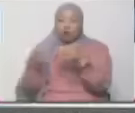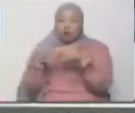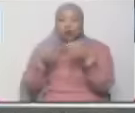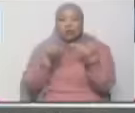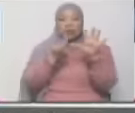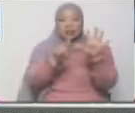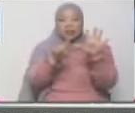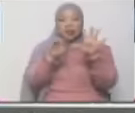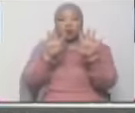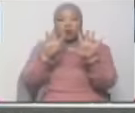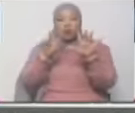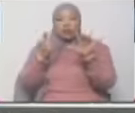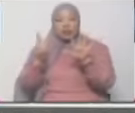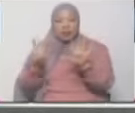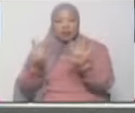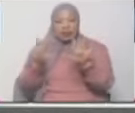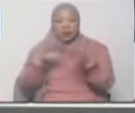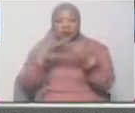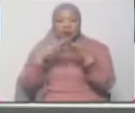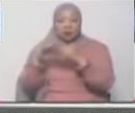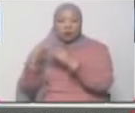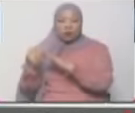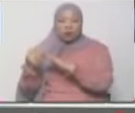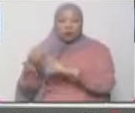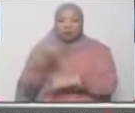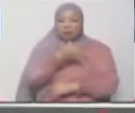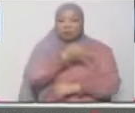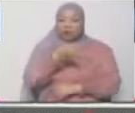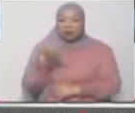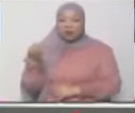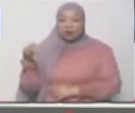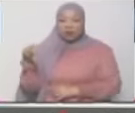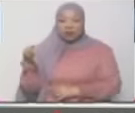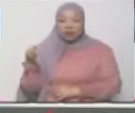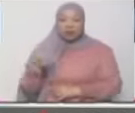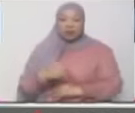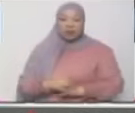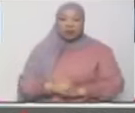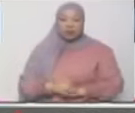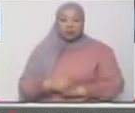197 comunas de vanguardia.